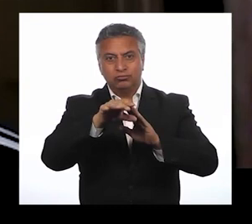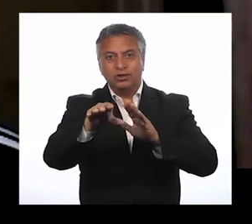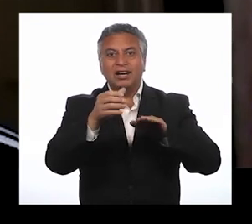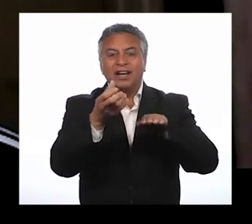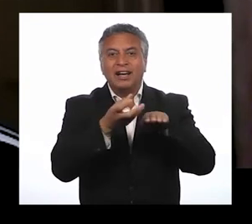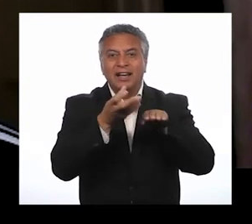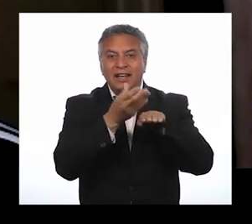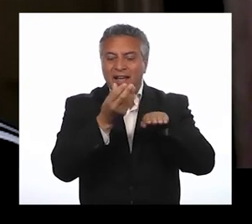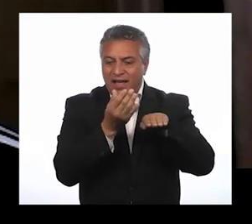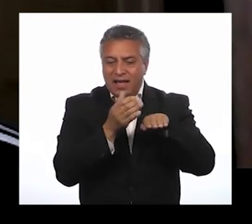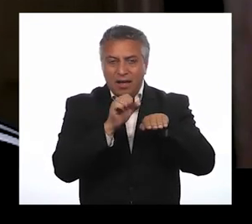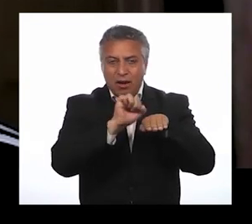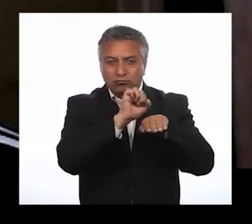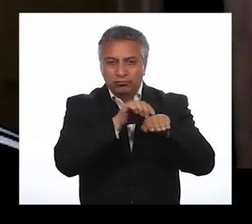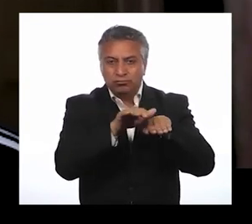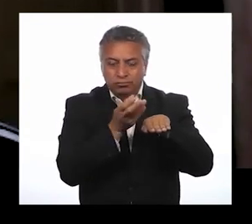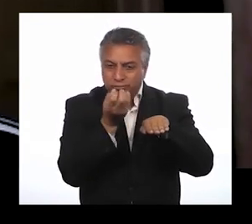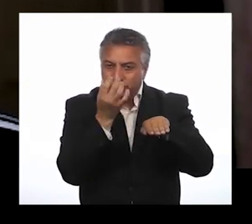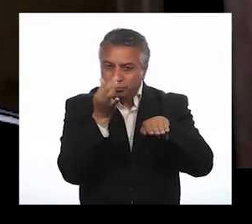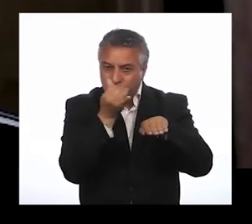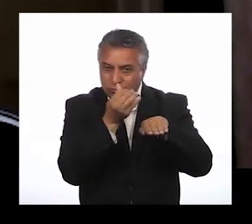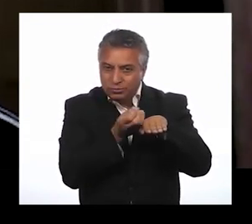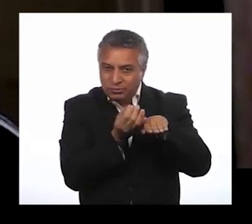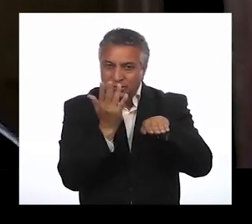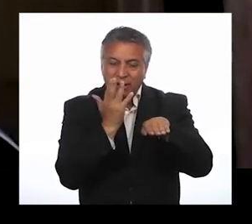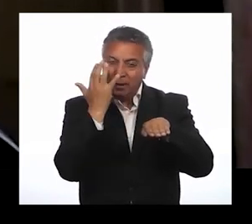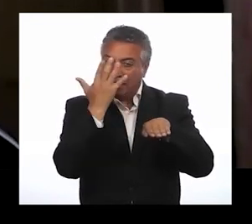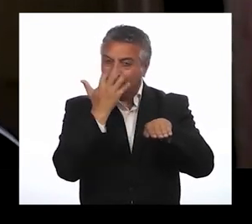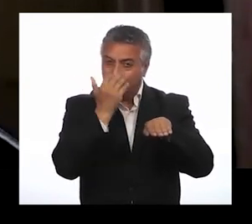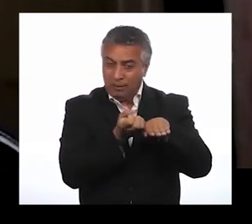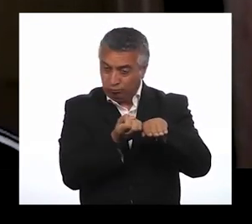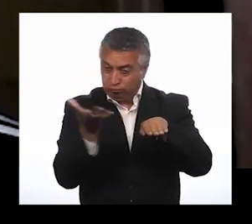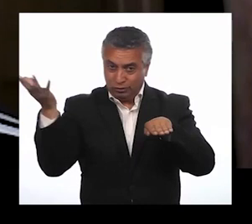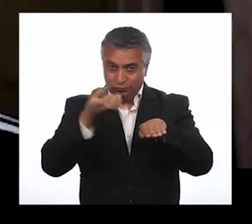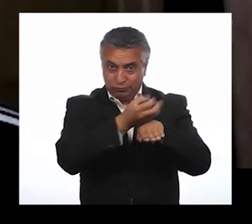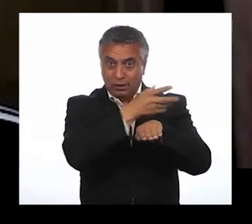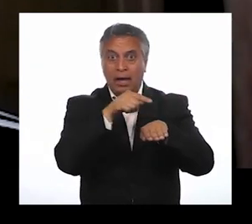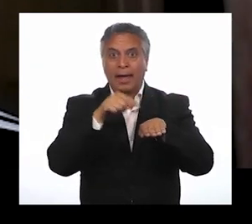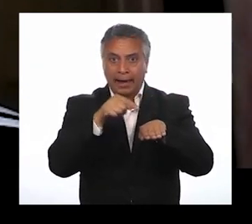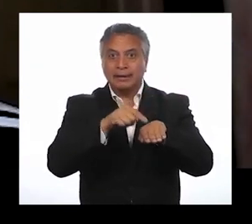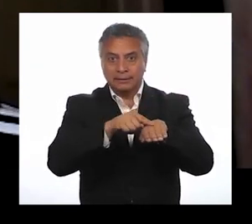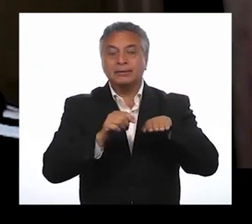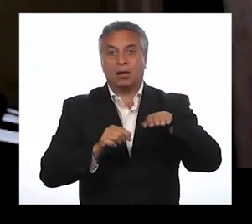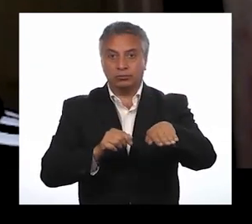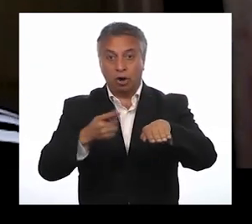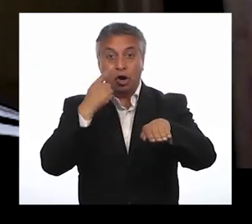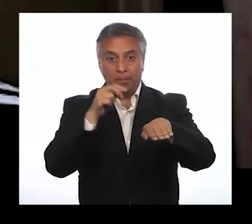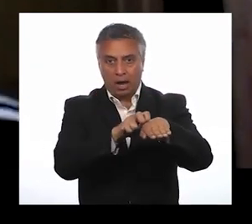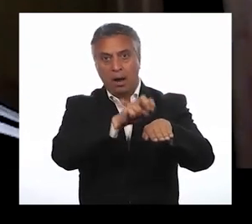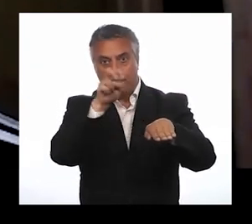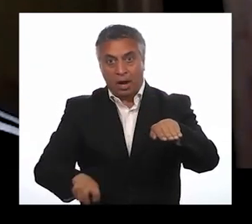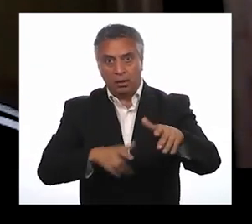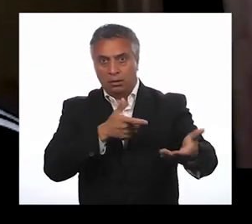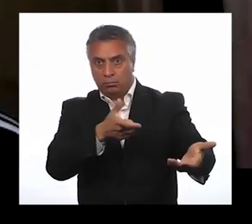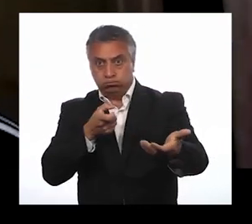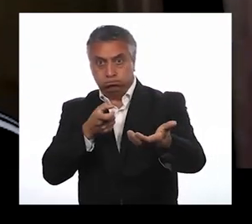efectivos de fuerzas especiales o COP, ahora que se llaman. Y se baja uno con una escopeta de lacrimógena y otro